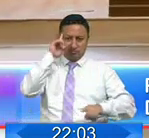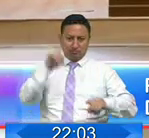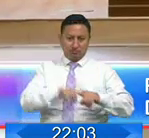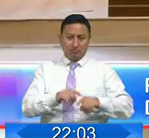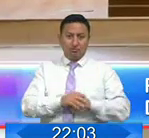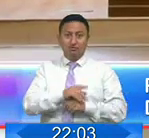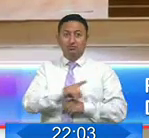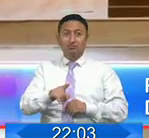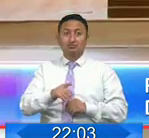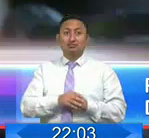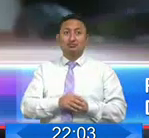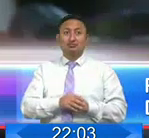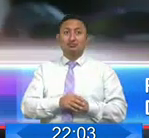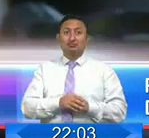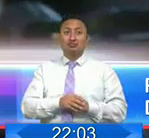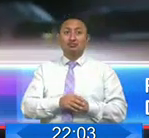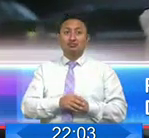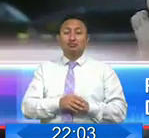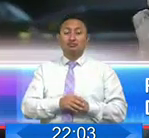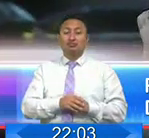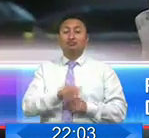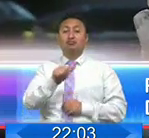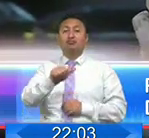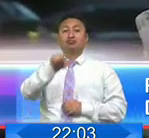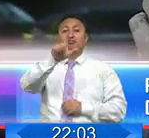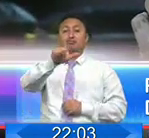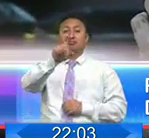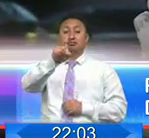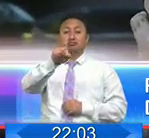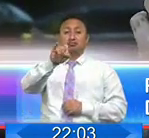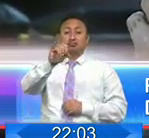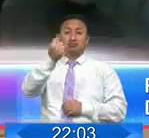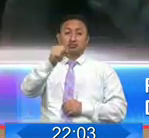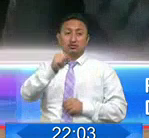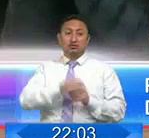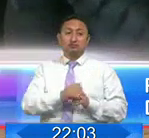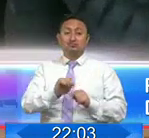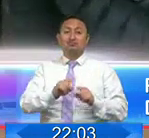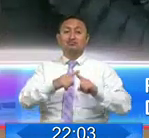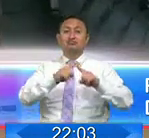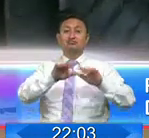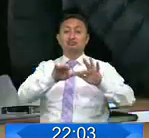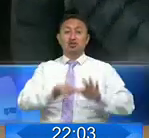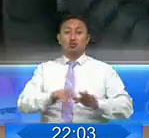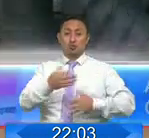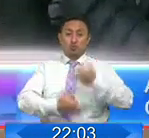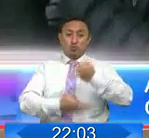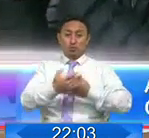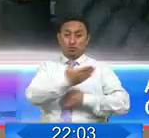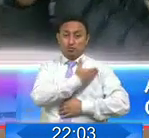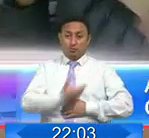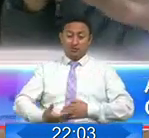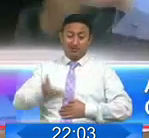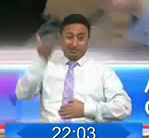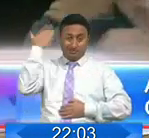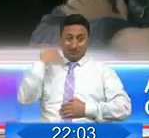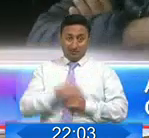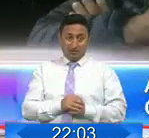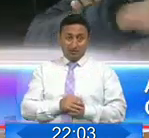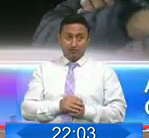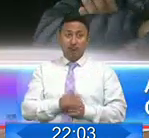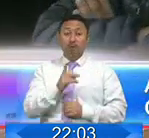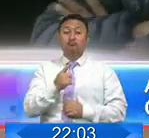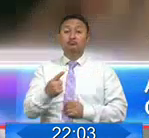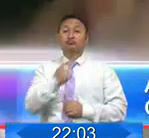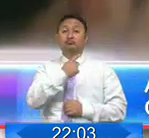dispositivo electrónico en relación a alexis mera ex secretario jurídico de la presidencia de la república en el correísmo éste